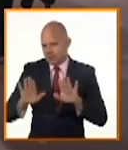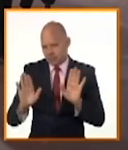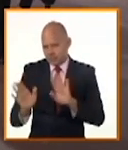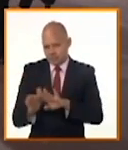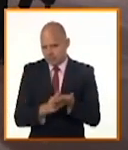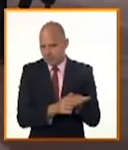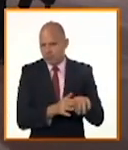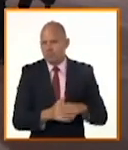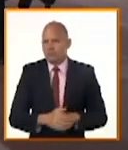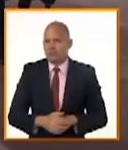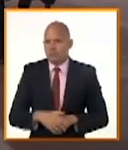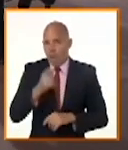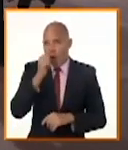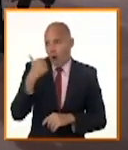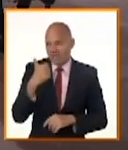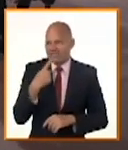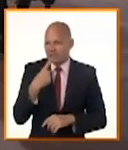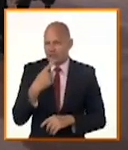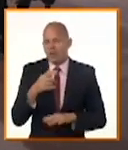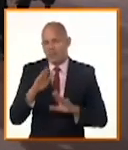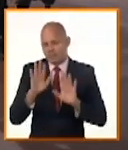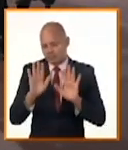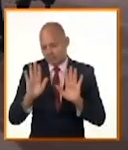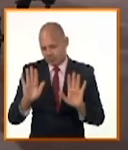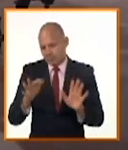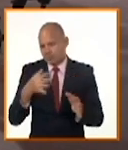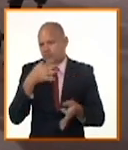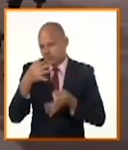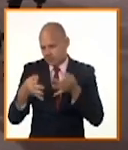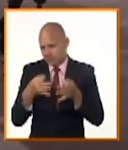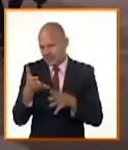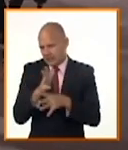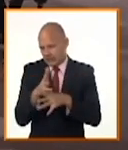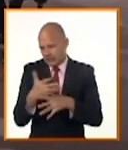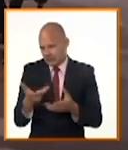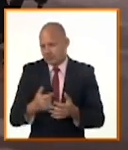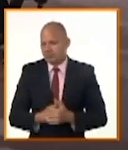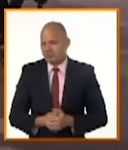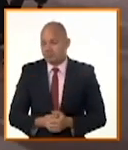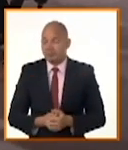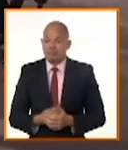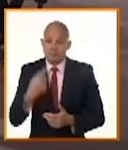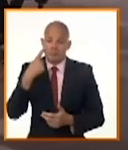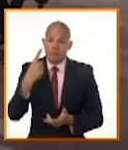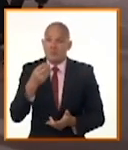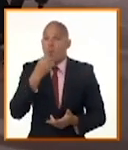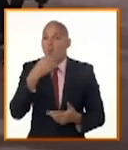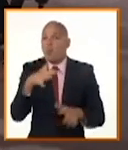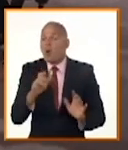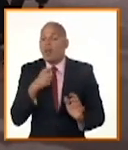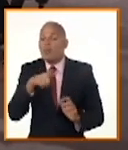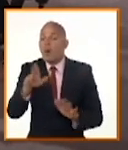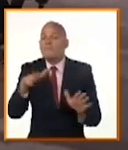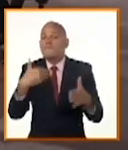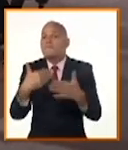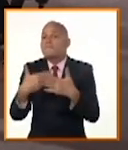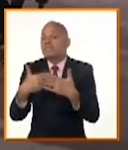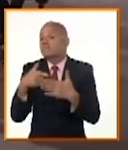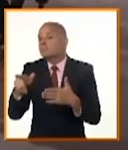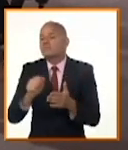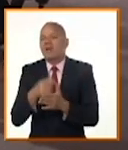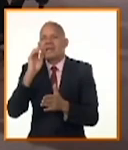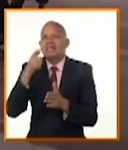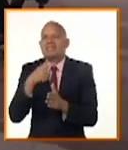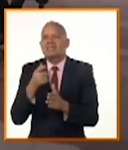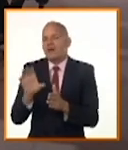las dimensiones lo que se pacta con el banco es De qué tamaño es la caja chica de la entidad del actor económico Pues el de cien mil pesos